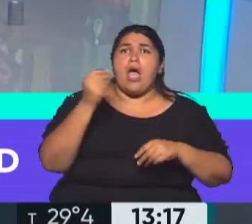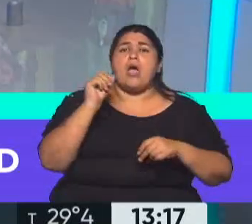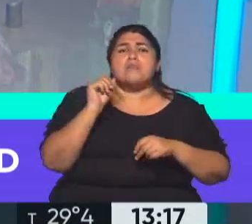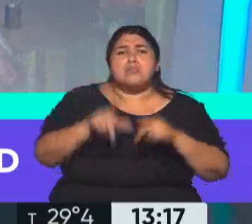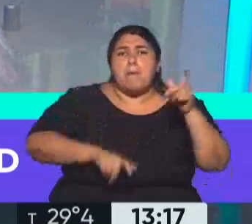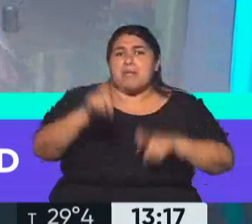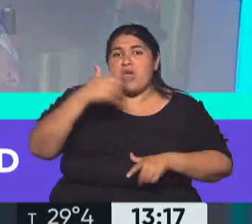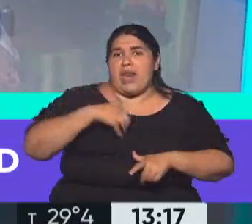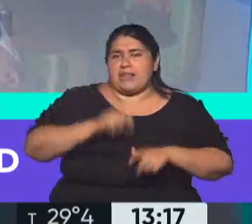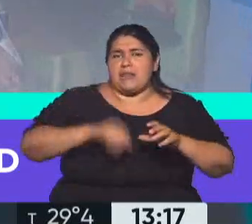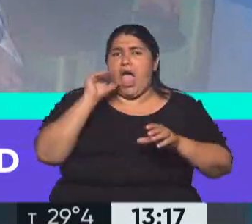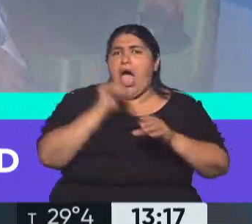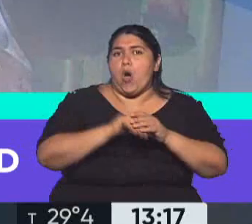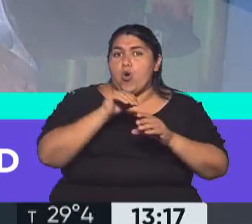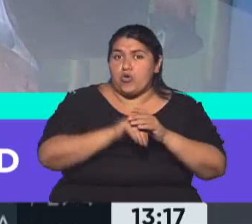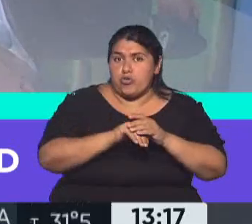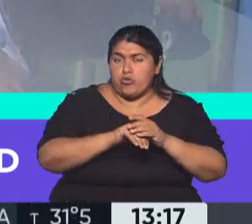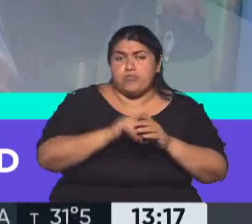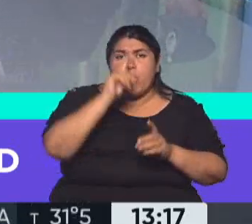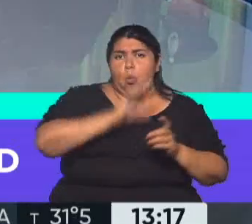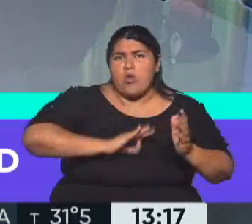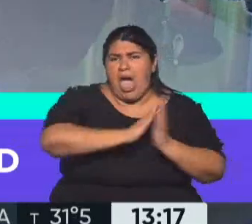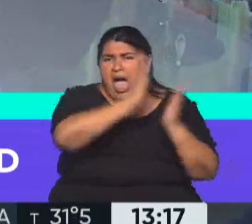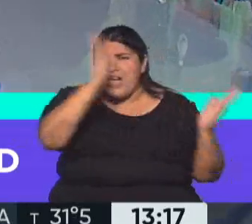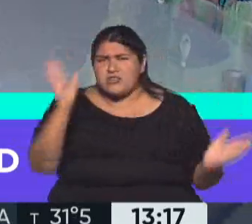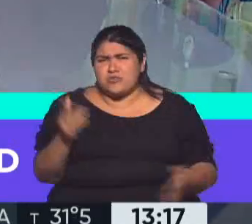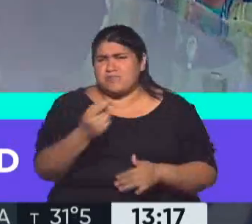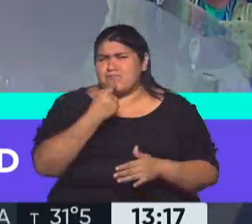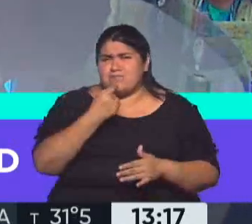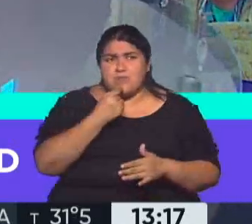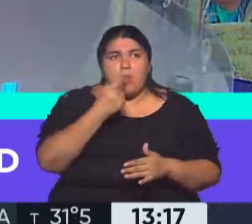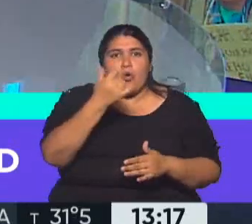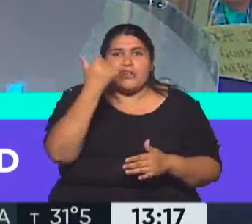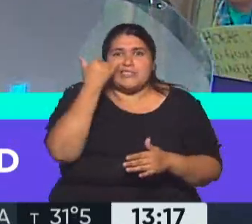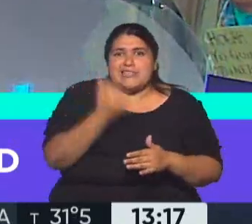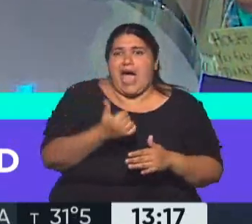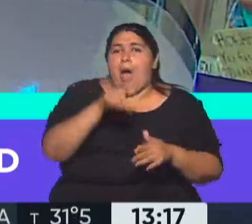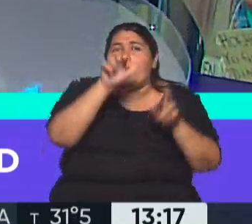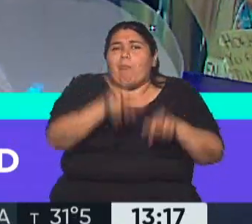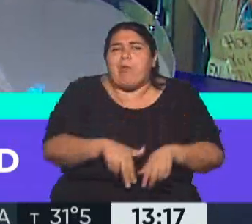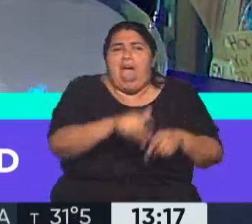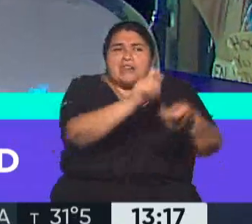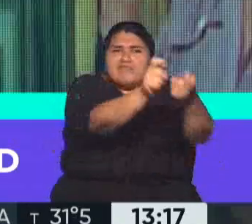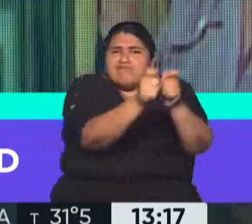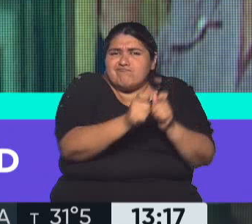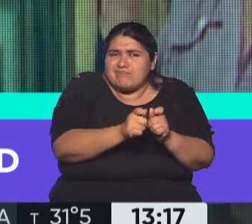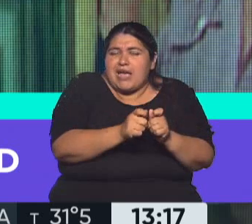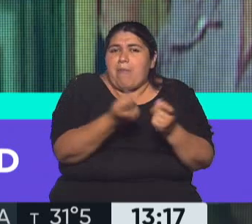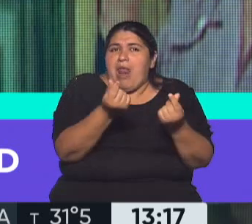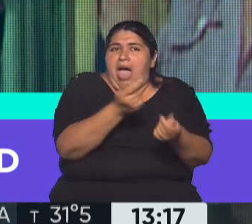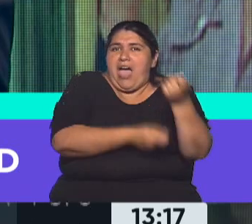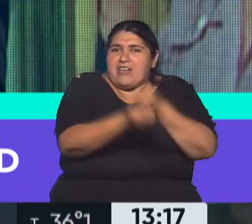argentinos, ¿no? Y efectivamente, todo un año fue de incertidumbre porque todavía no había cumplido una década el plan de convertibilidad, pero ya se